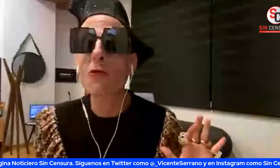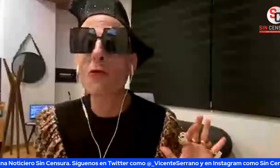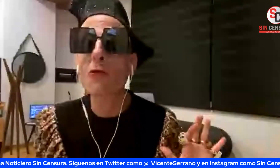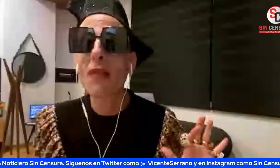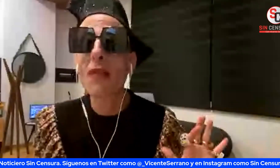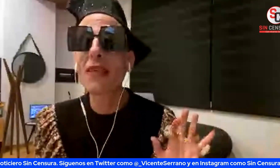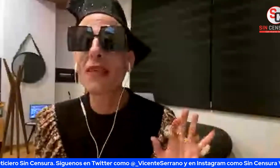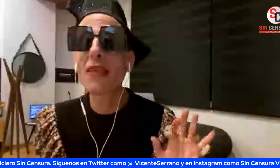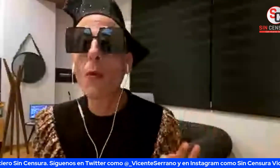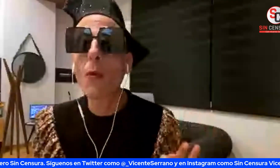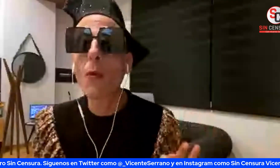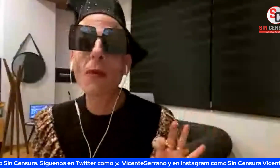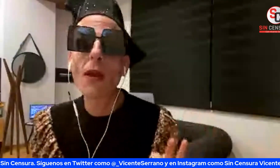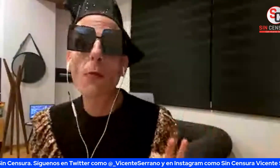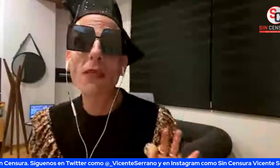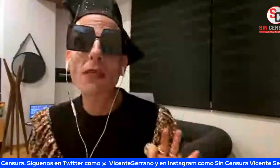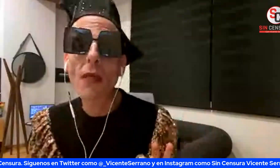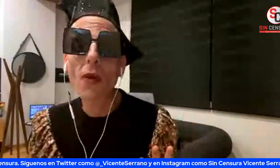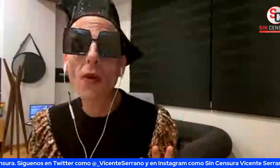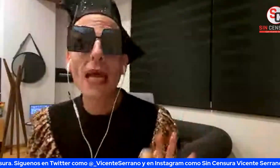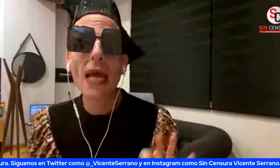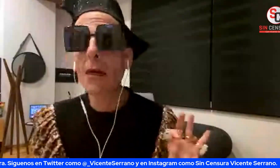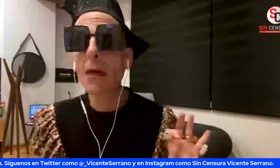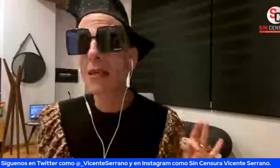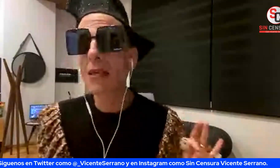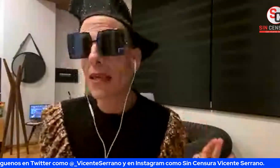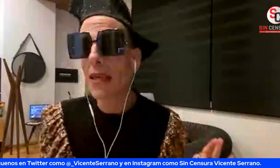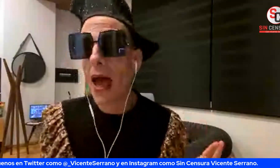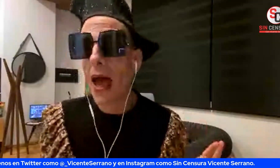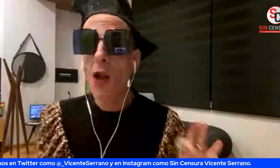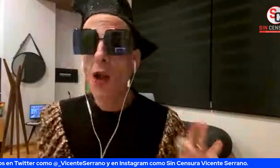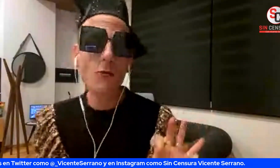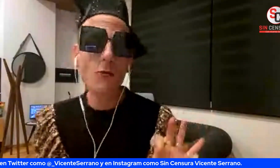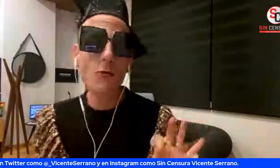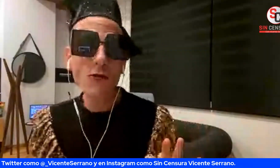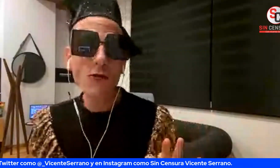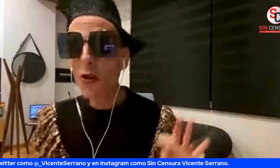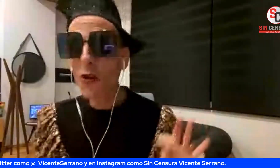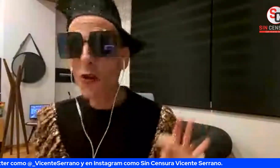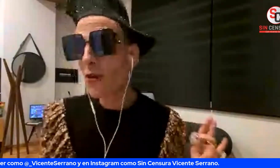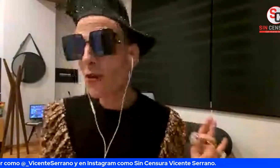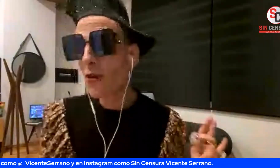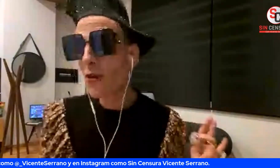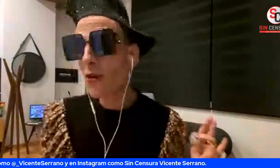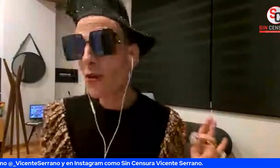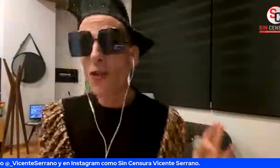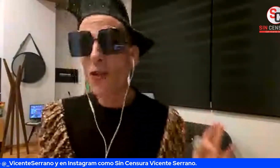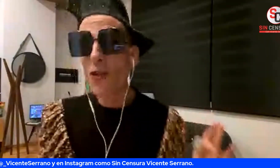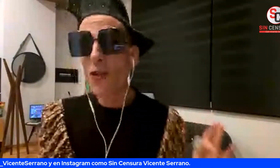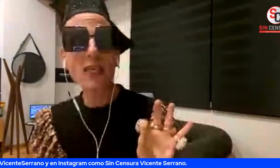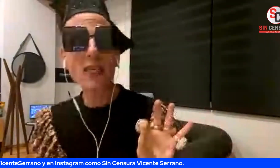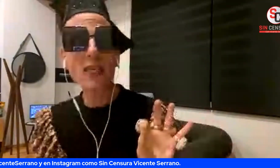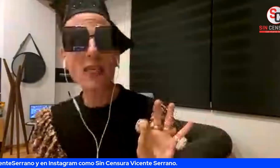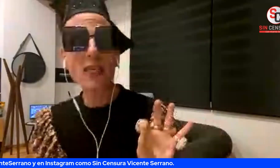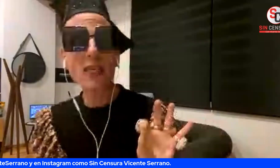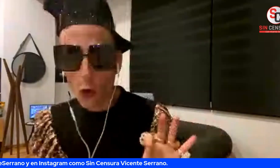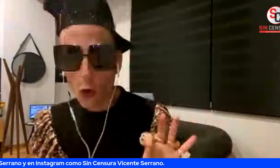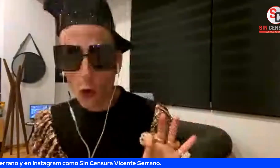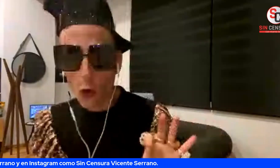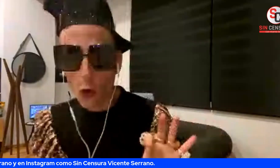llaman ellos. Desde que llegó Andrés Manuel López Obrador, estamos en sequía. Los medios, los chayoteros, todos